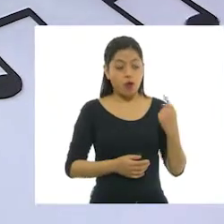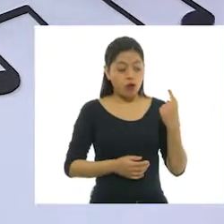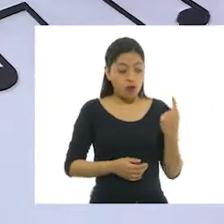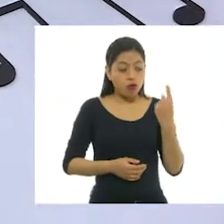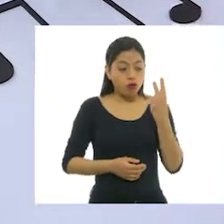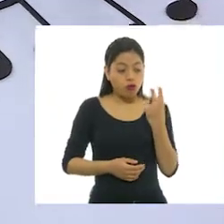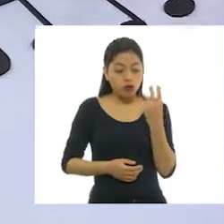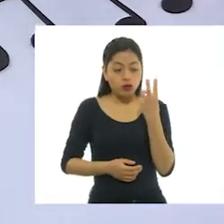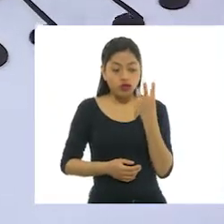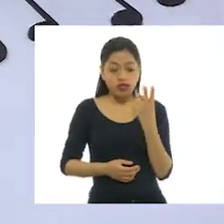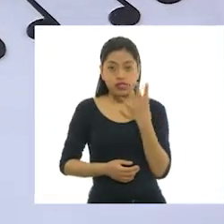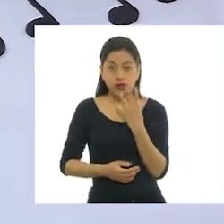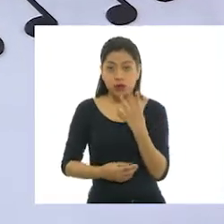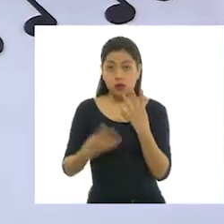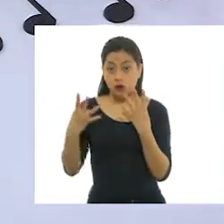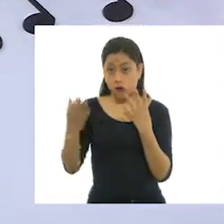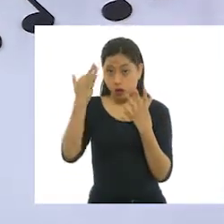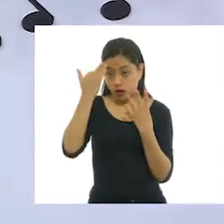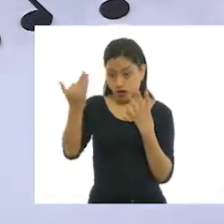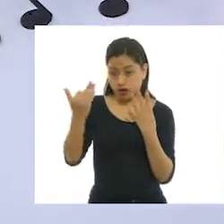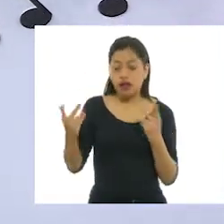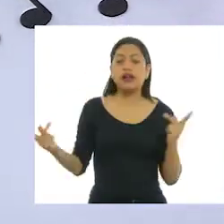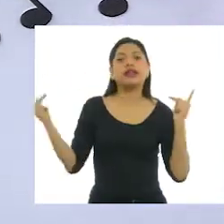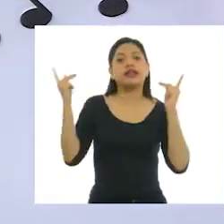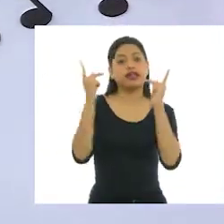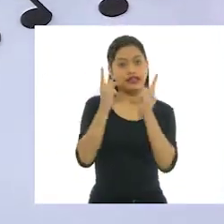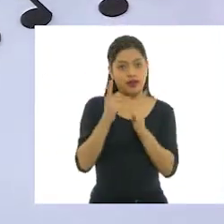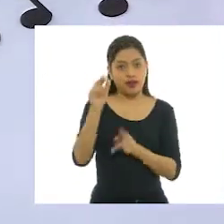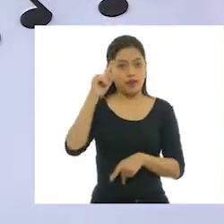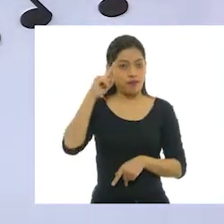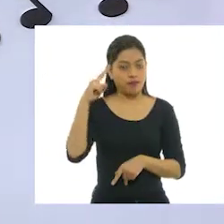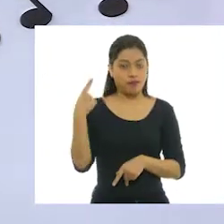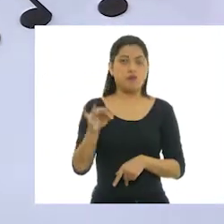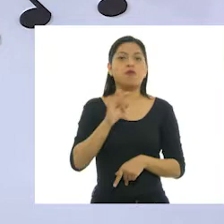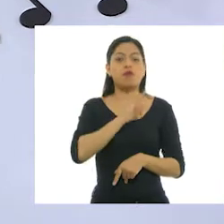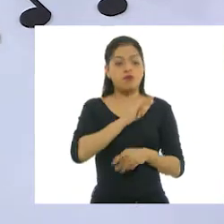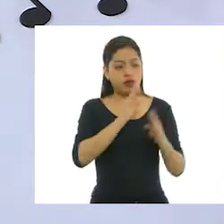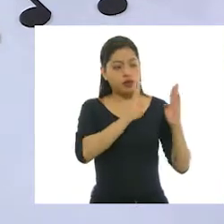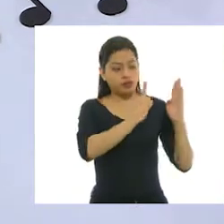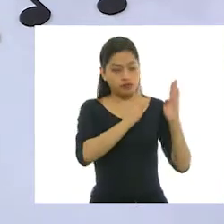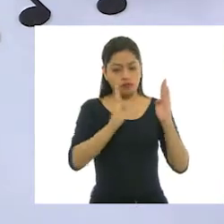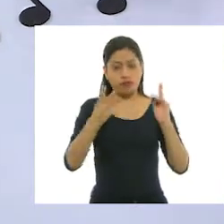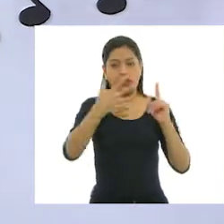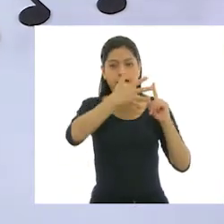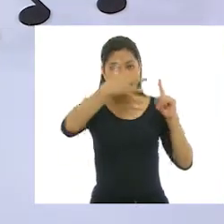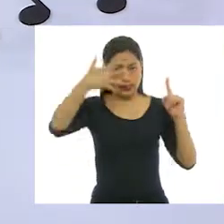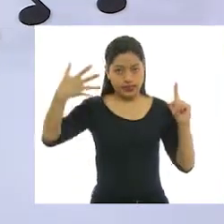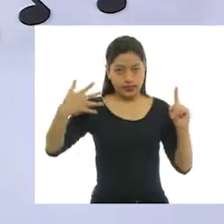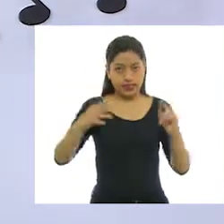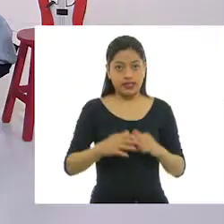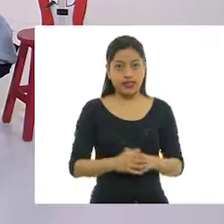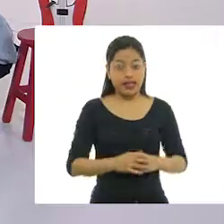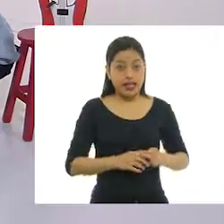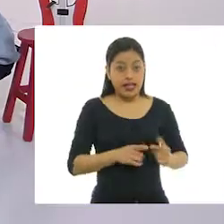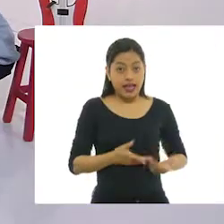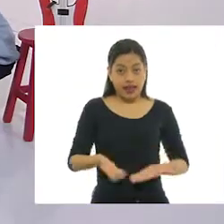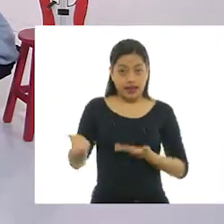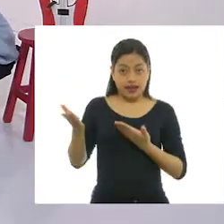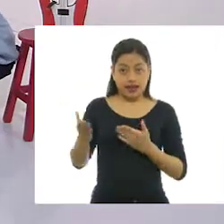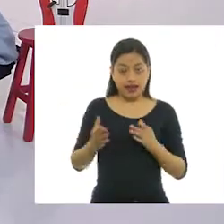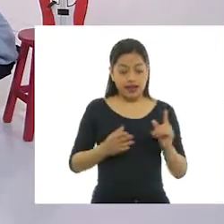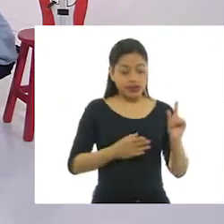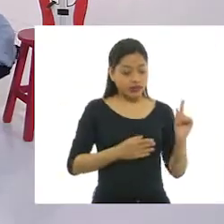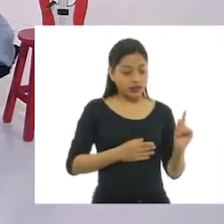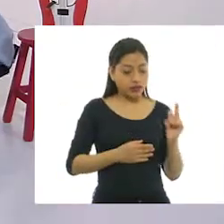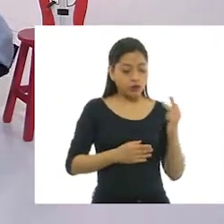negras dura es lo que necesitamos para completar el compás de 4 cuartos. Y necesitamos 8 corcheas para rellenar